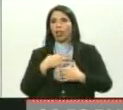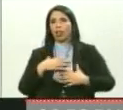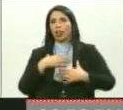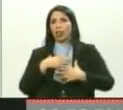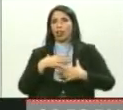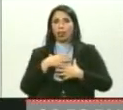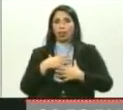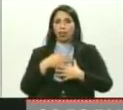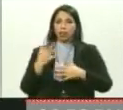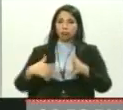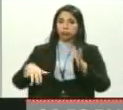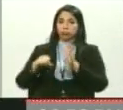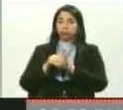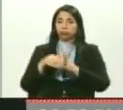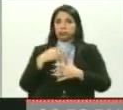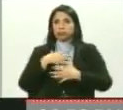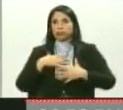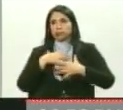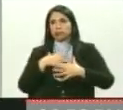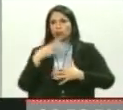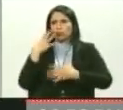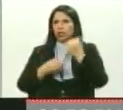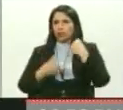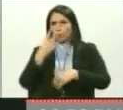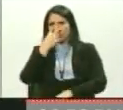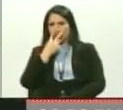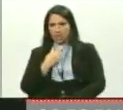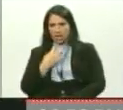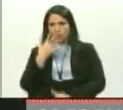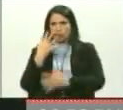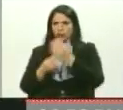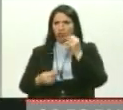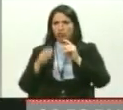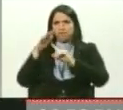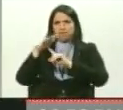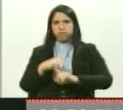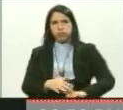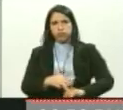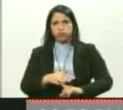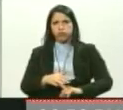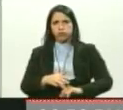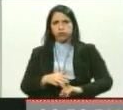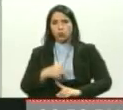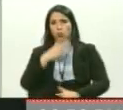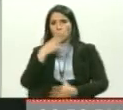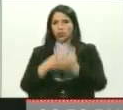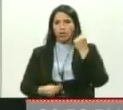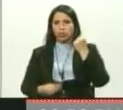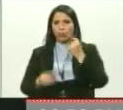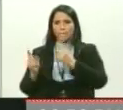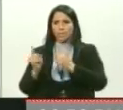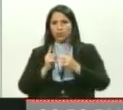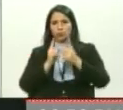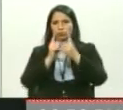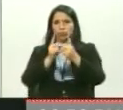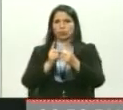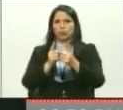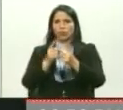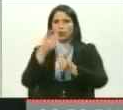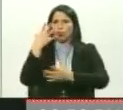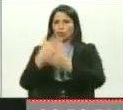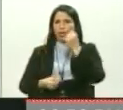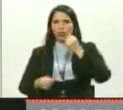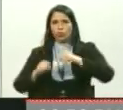regresado desesperados, huyendo de la miseria, de la xenofobia, de la persecución, del coronavirus